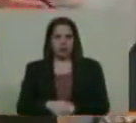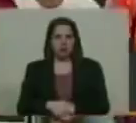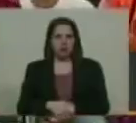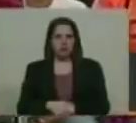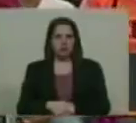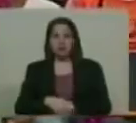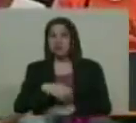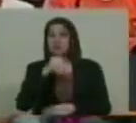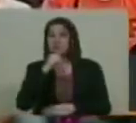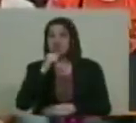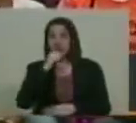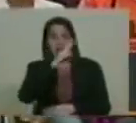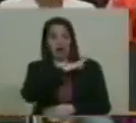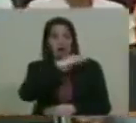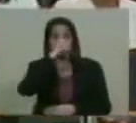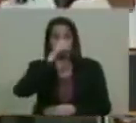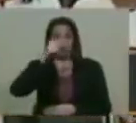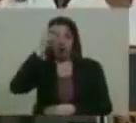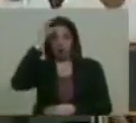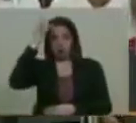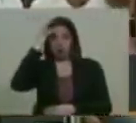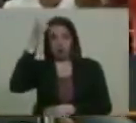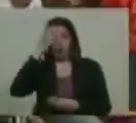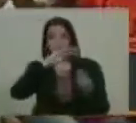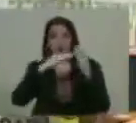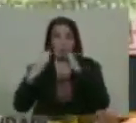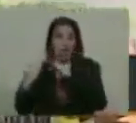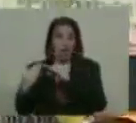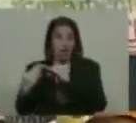¿Quiénes son las jefas de los consejos comunales?